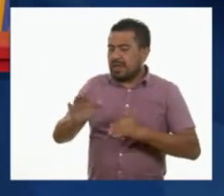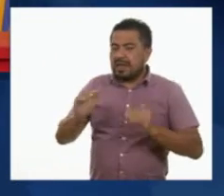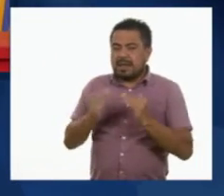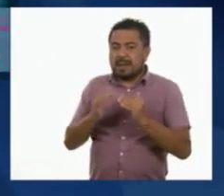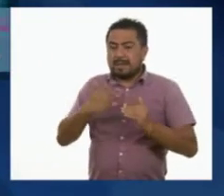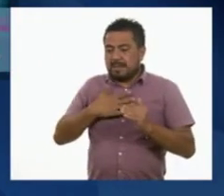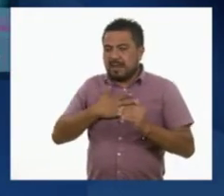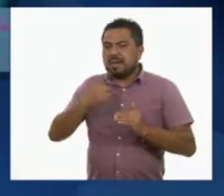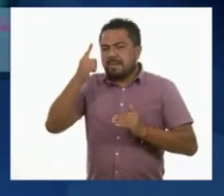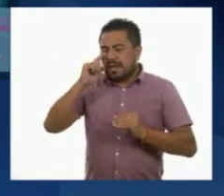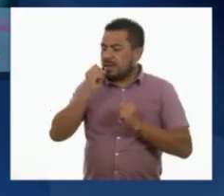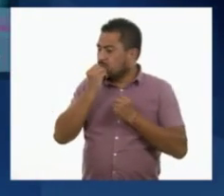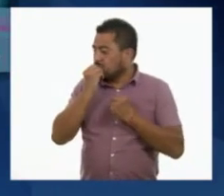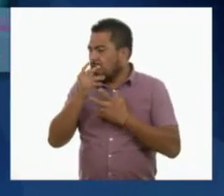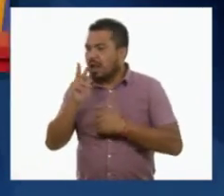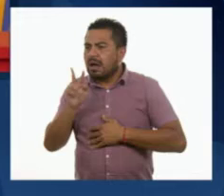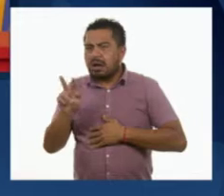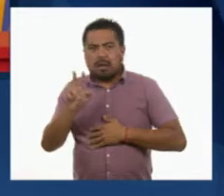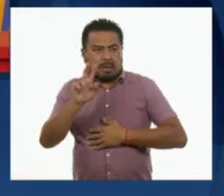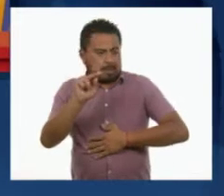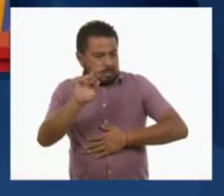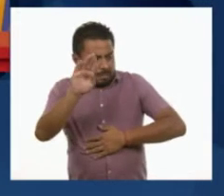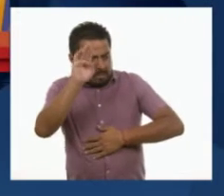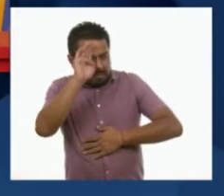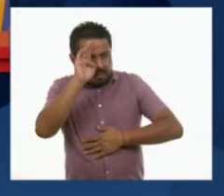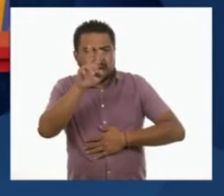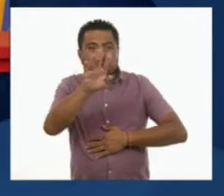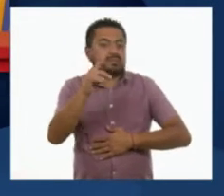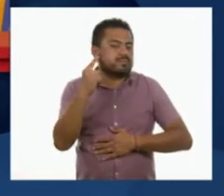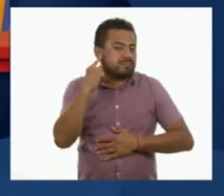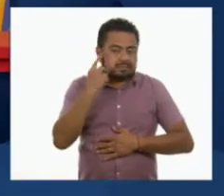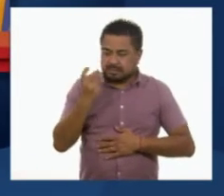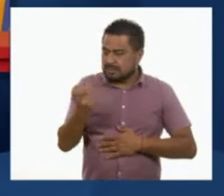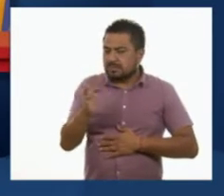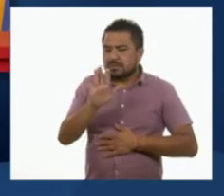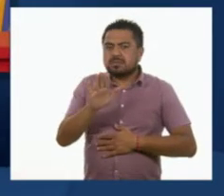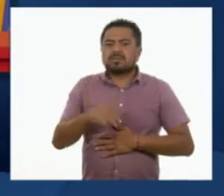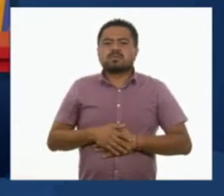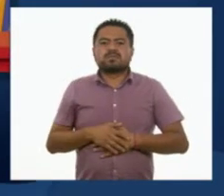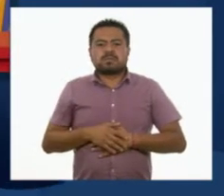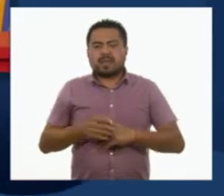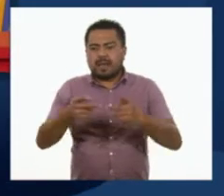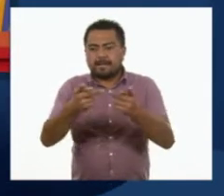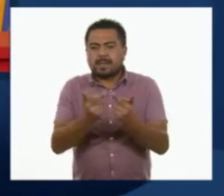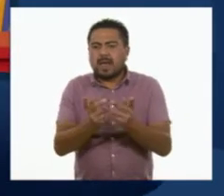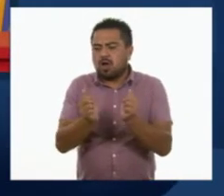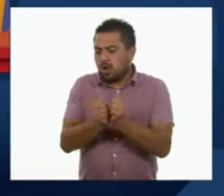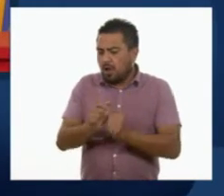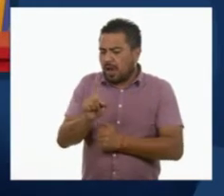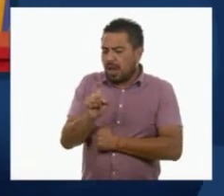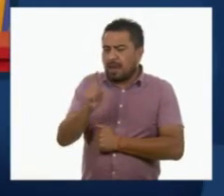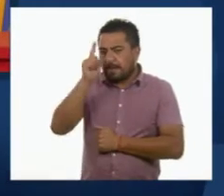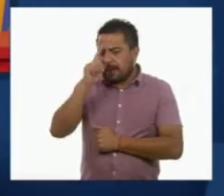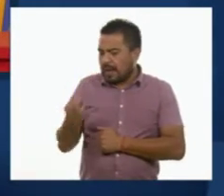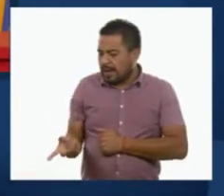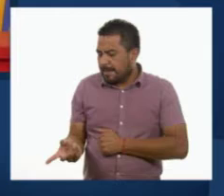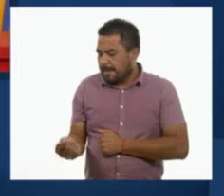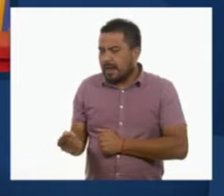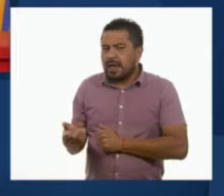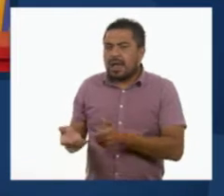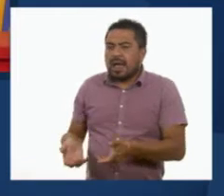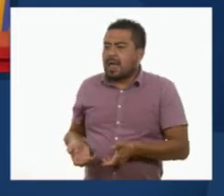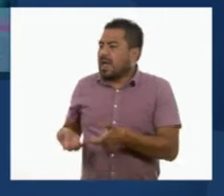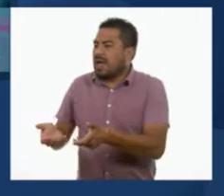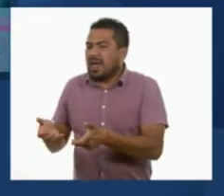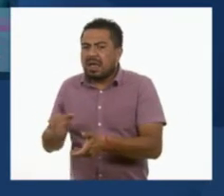bonitas, ¿eh? No lo había pensado. Y escucha esta. Colocar platos con agua para los perros que están en la